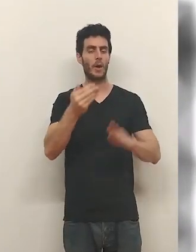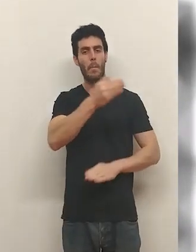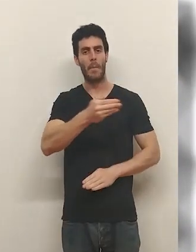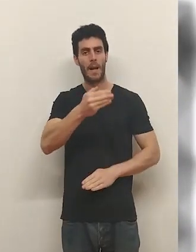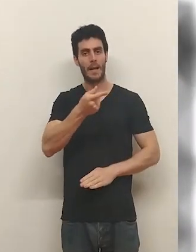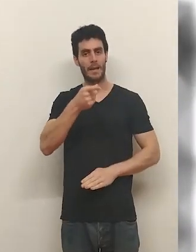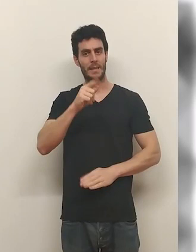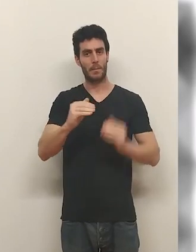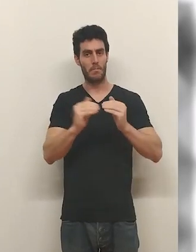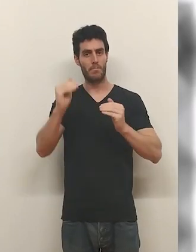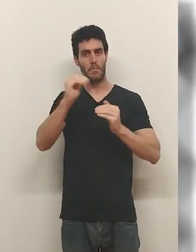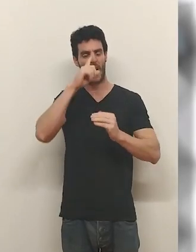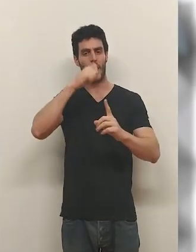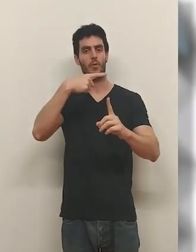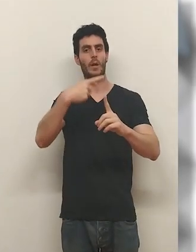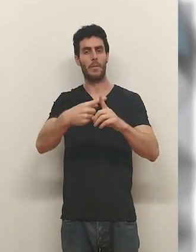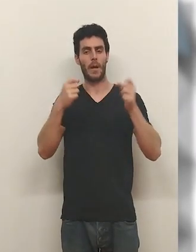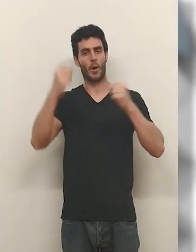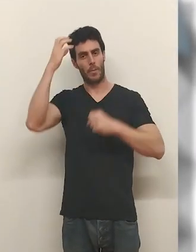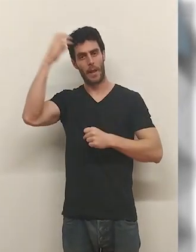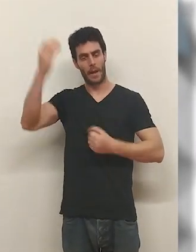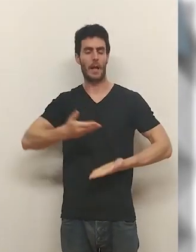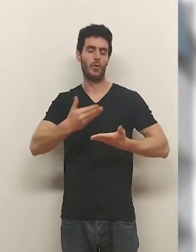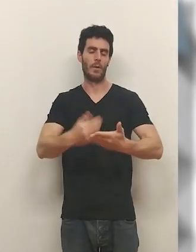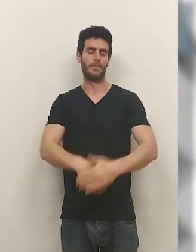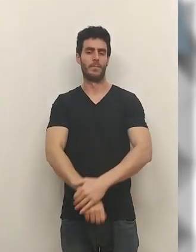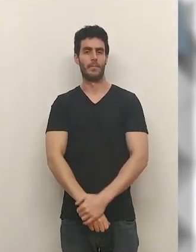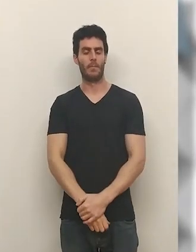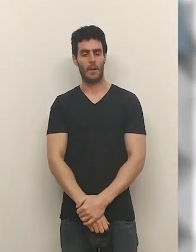clasificarse así para jugar la próxima temporada la Copa del Rey.